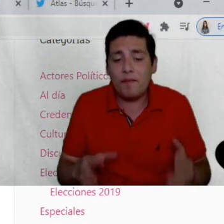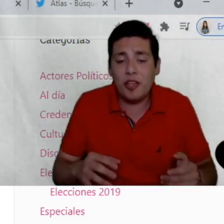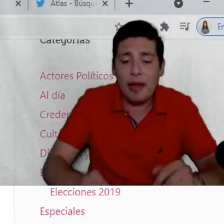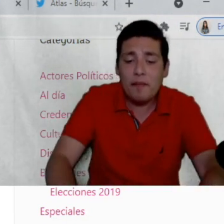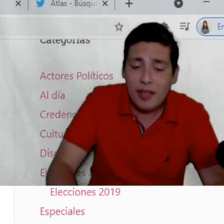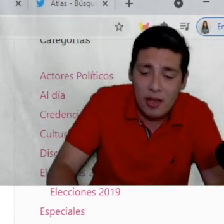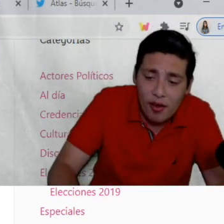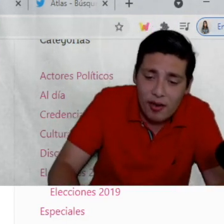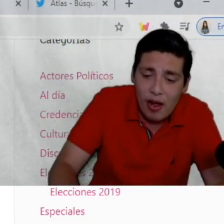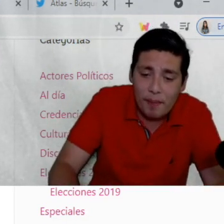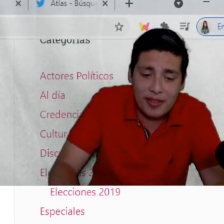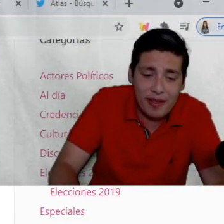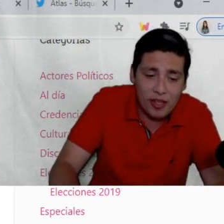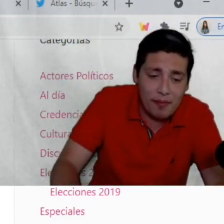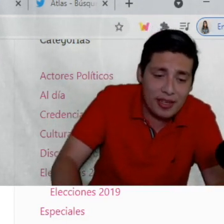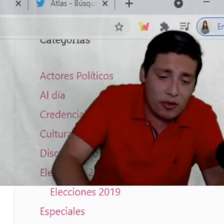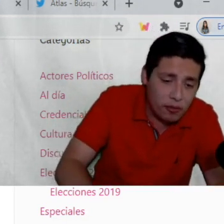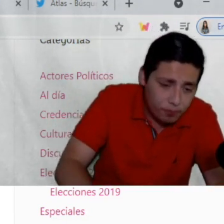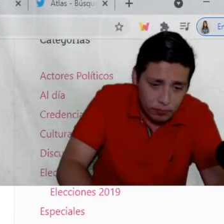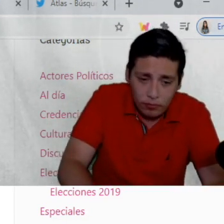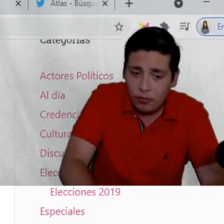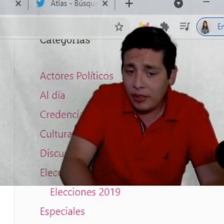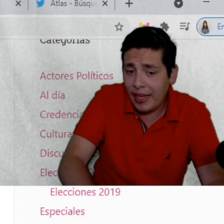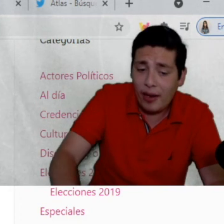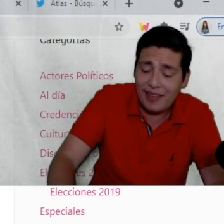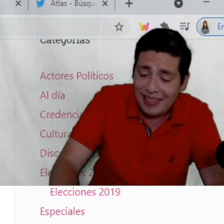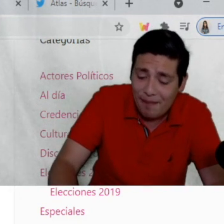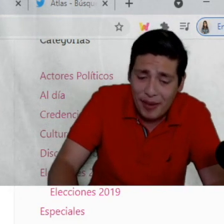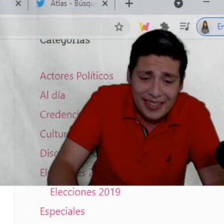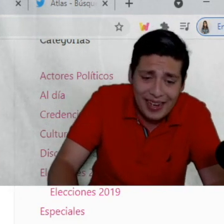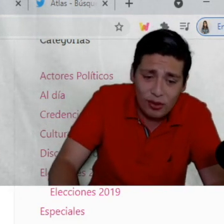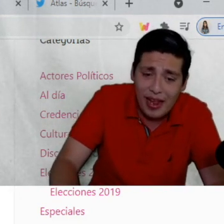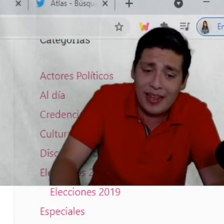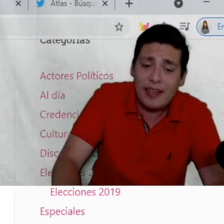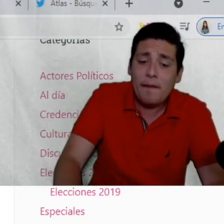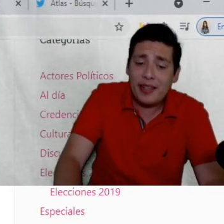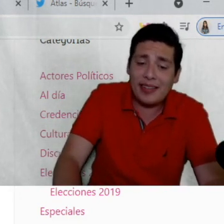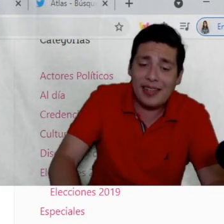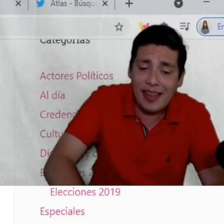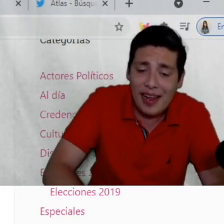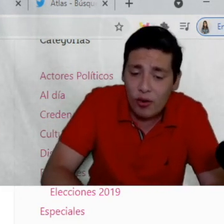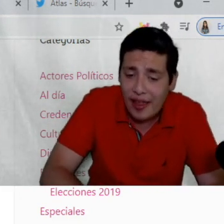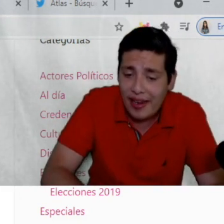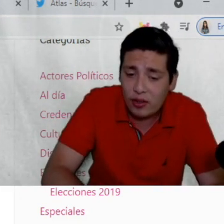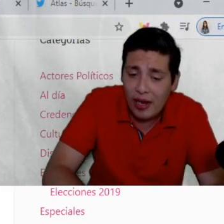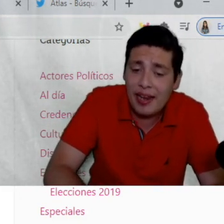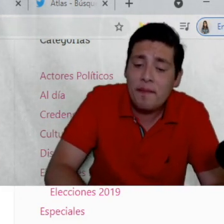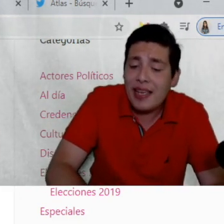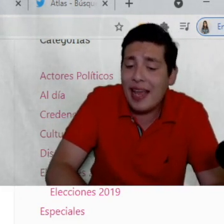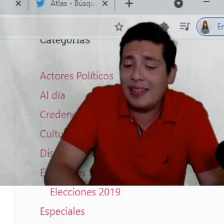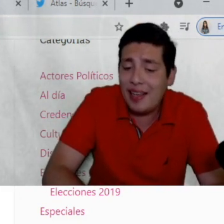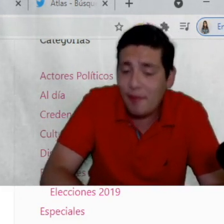tutela preventiva y ordenó al presidente de México que durante las campañas electorales y hasta el día de la jornada